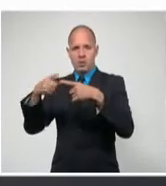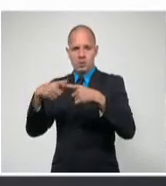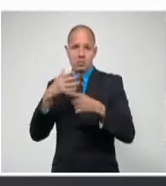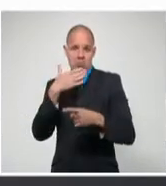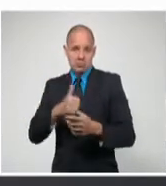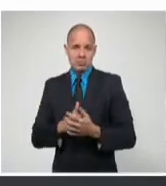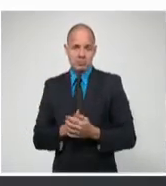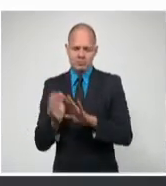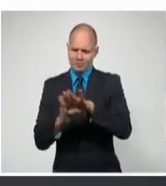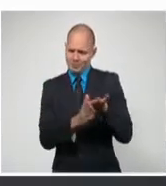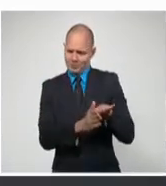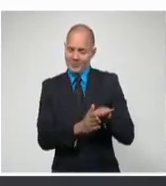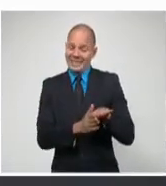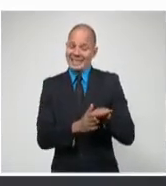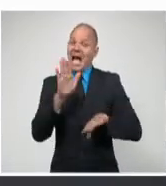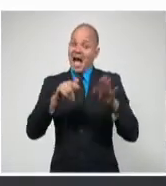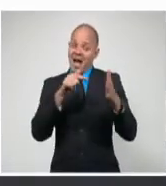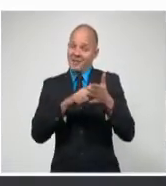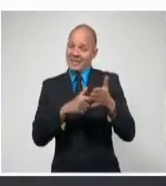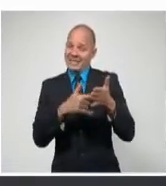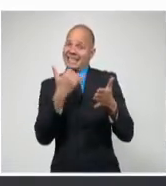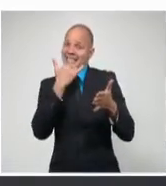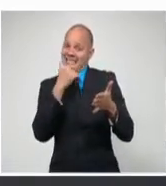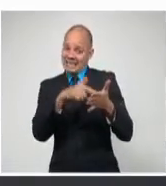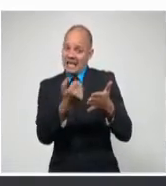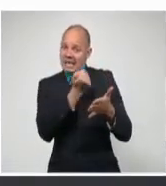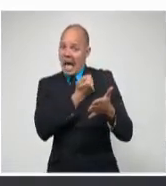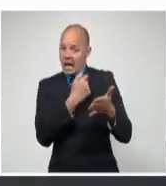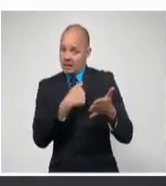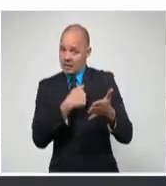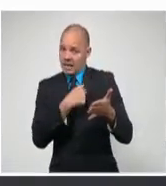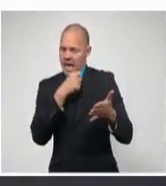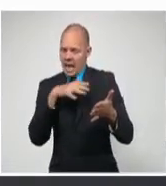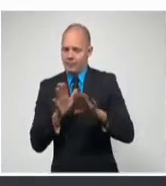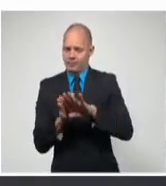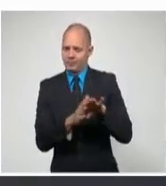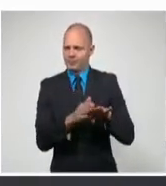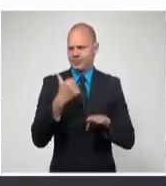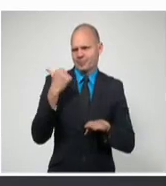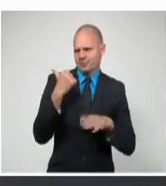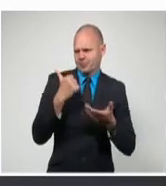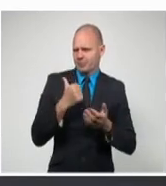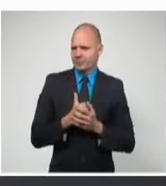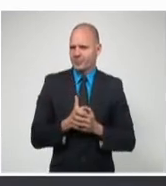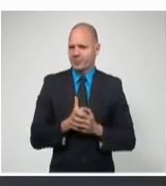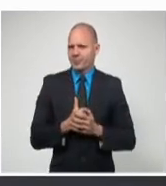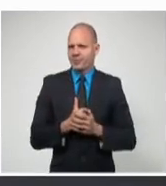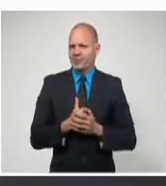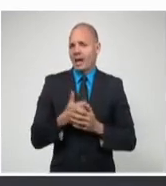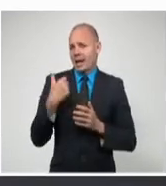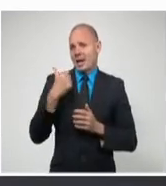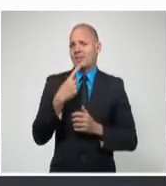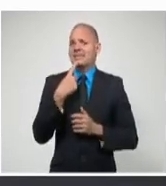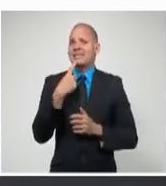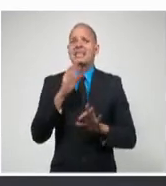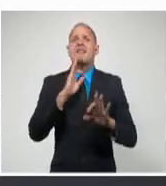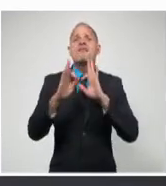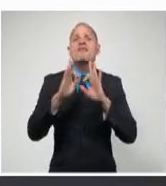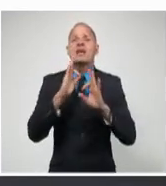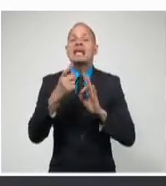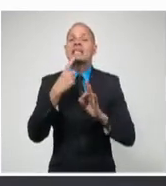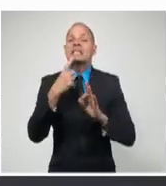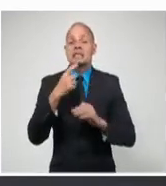sal seguido como corresponde durante 7 días, el próximo domingo la pandemia debe estar bajo control